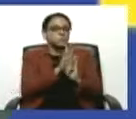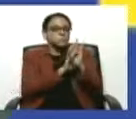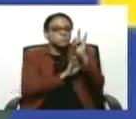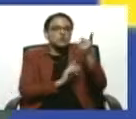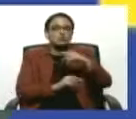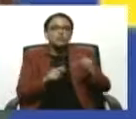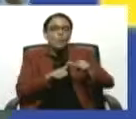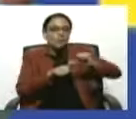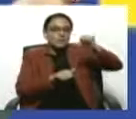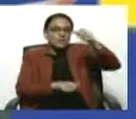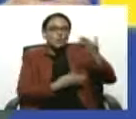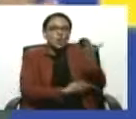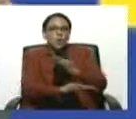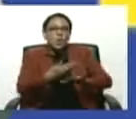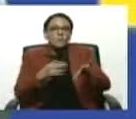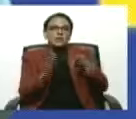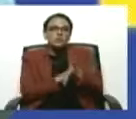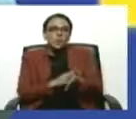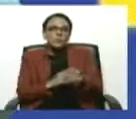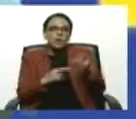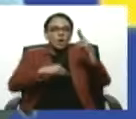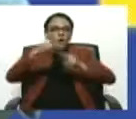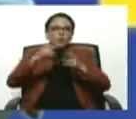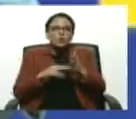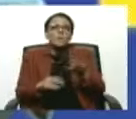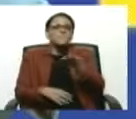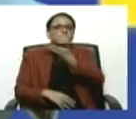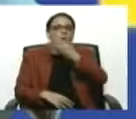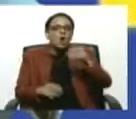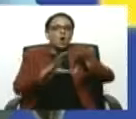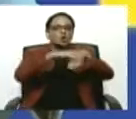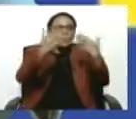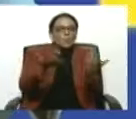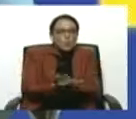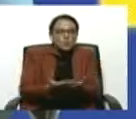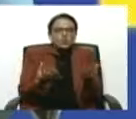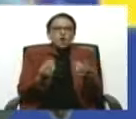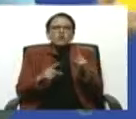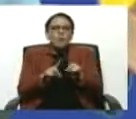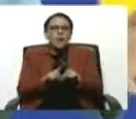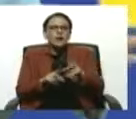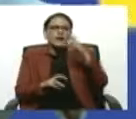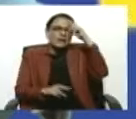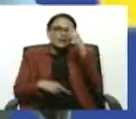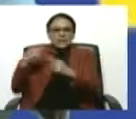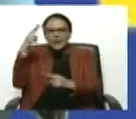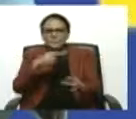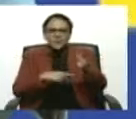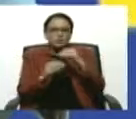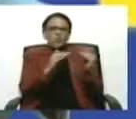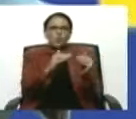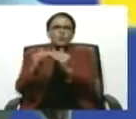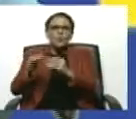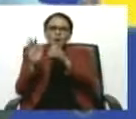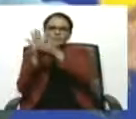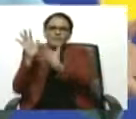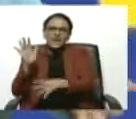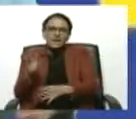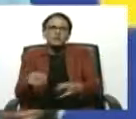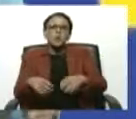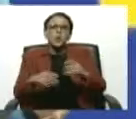con países que creemos en la construcción de un mundo antihegemónico, respetuoso del derecho internacional,